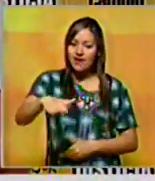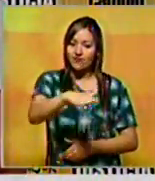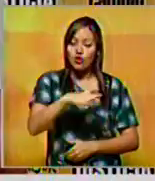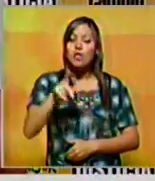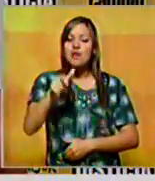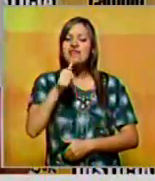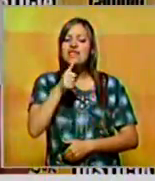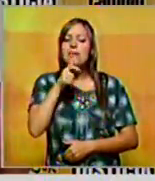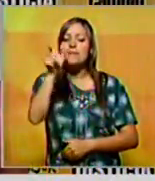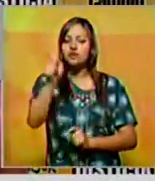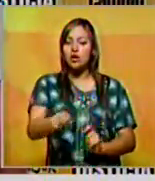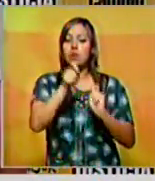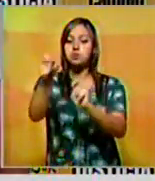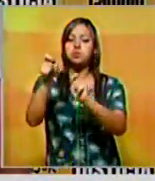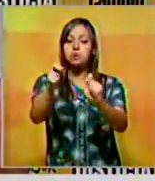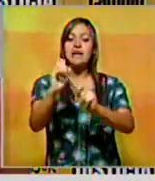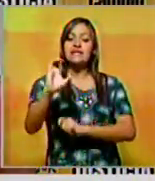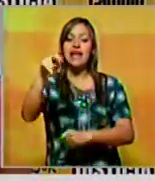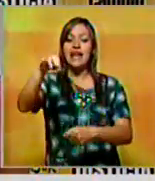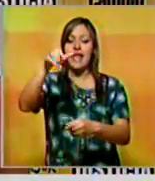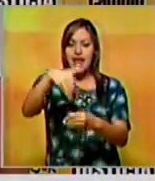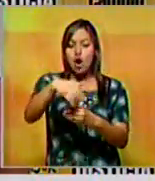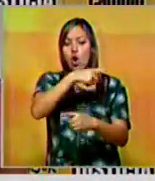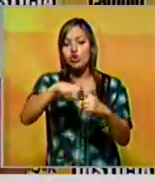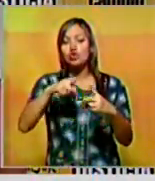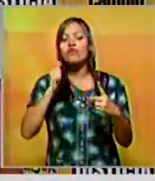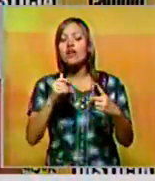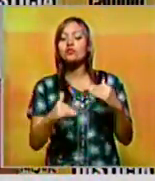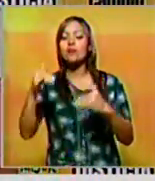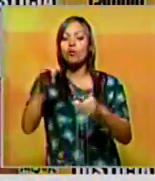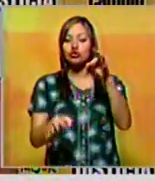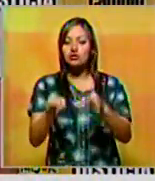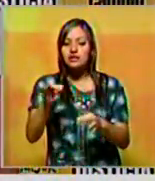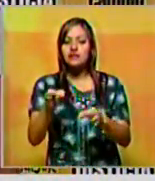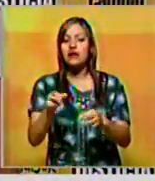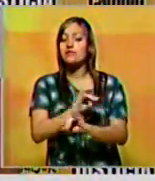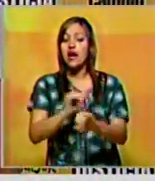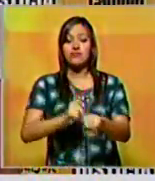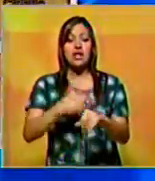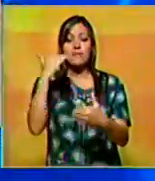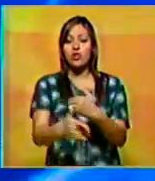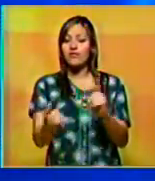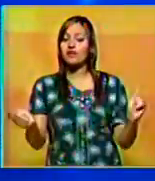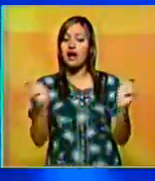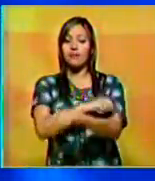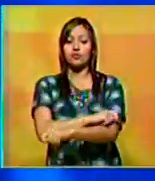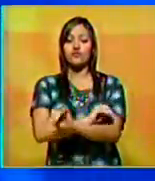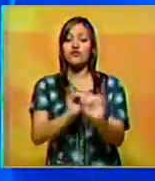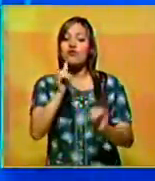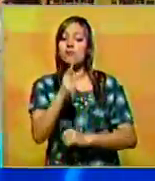los sustitutos de los rectores del CNE y magistrados del TCJ que tienen sus lapsos vencidos. Claudia Andrade, Noticiero Venevisión.